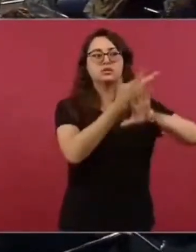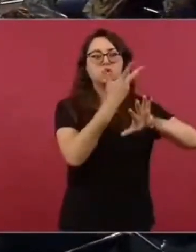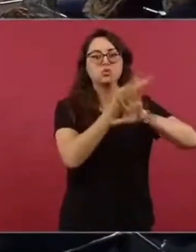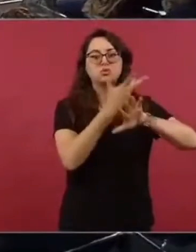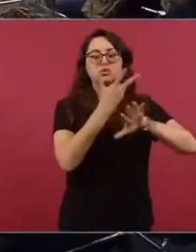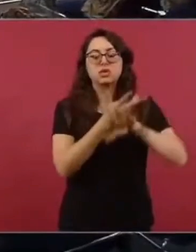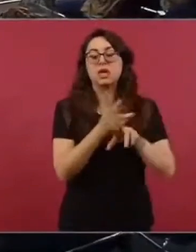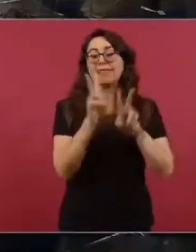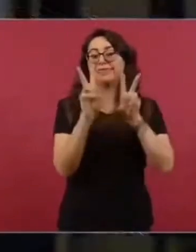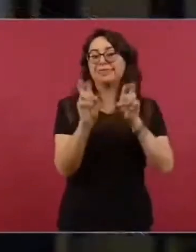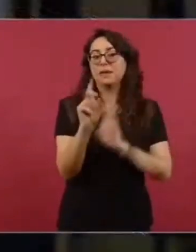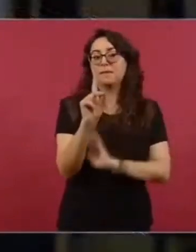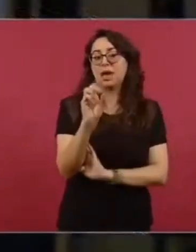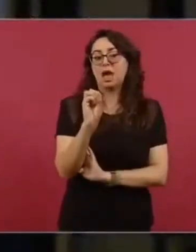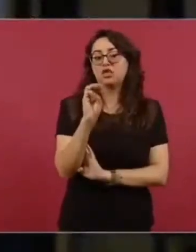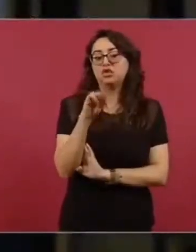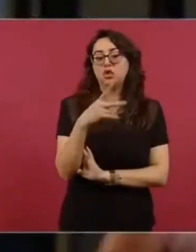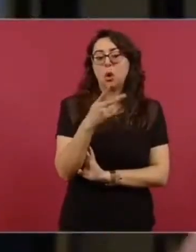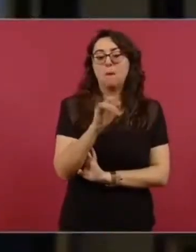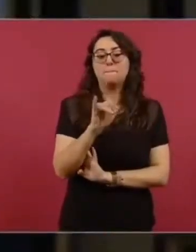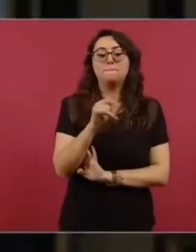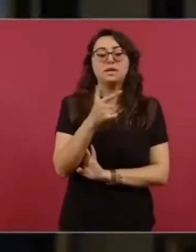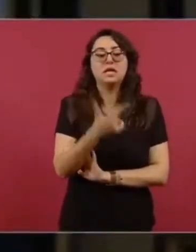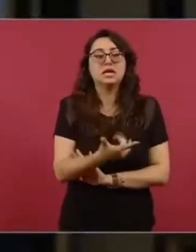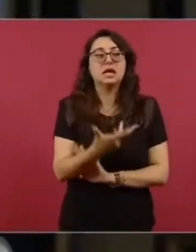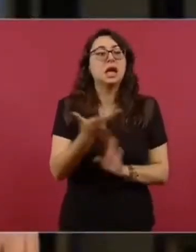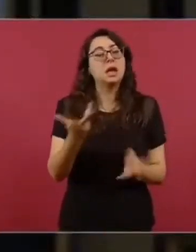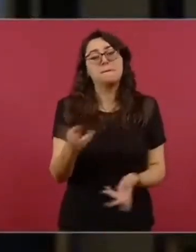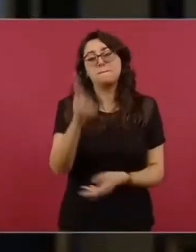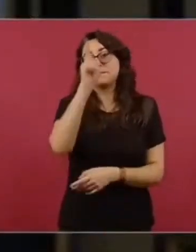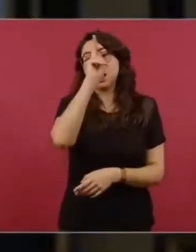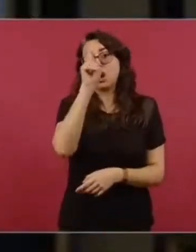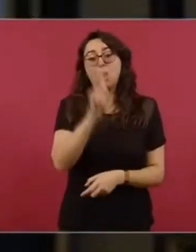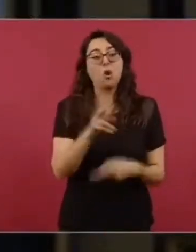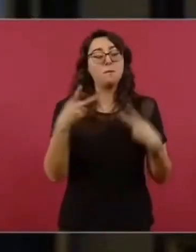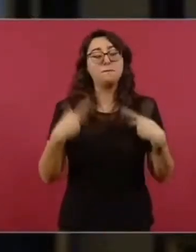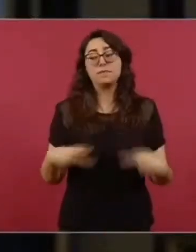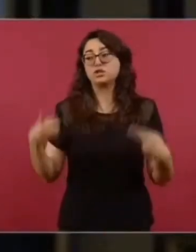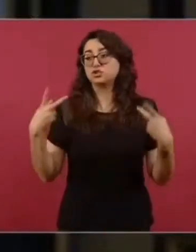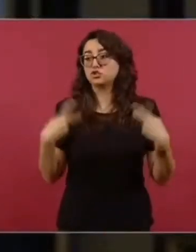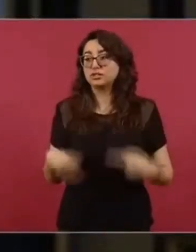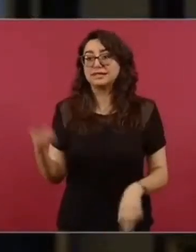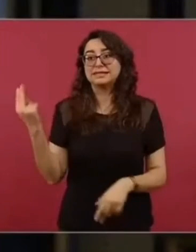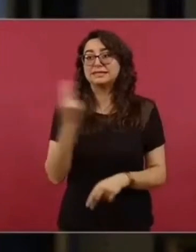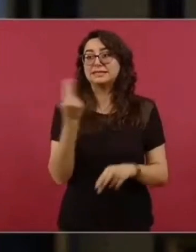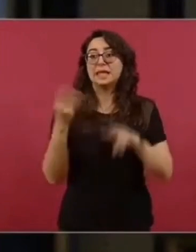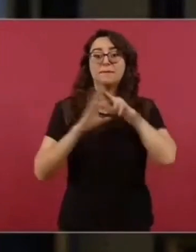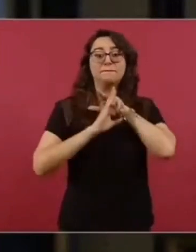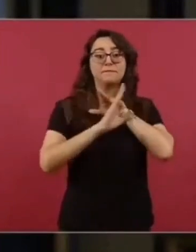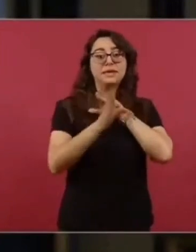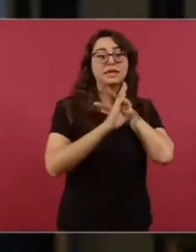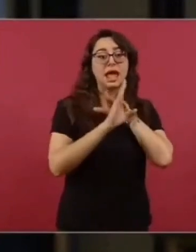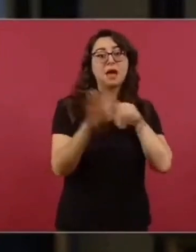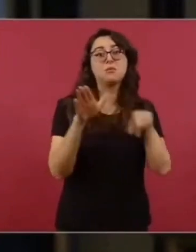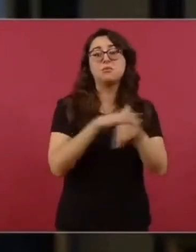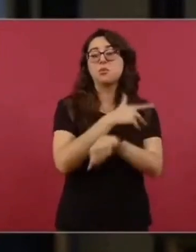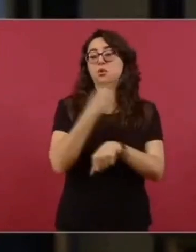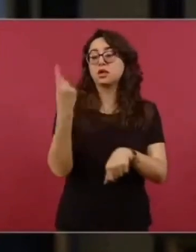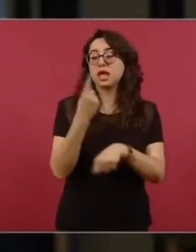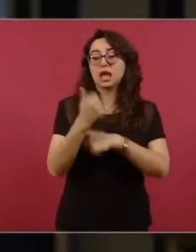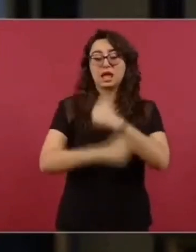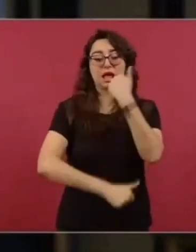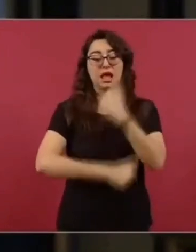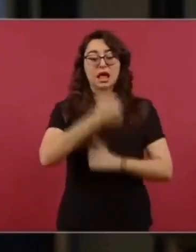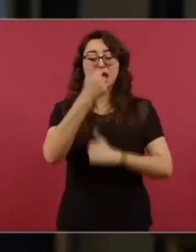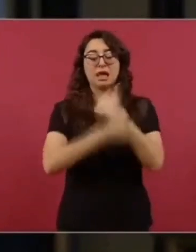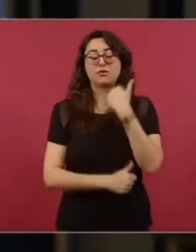está fomentando la migración, porque las gentes no se pueden quedar por ese